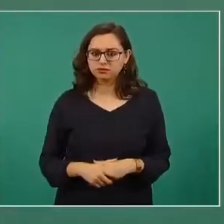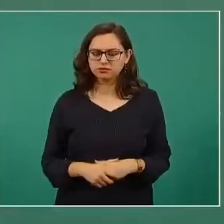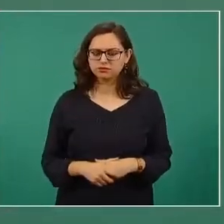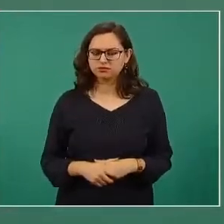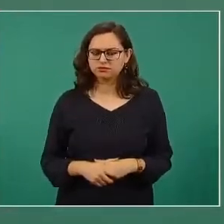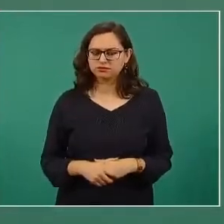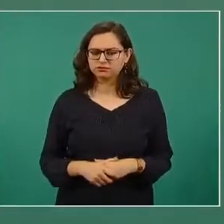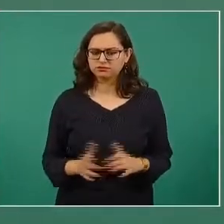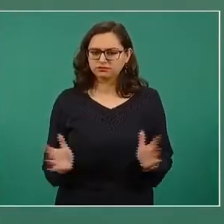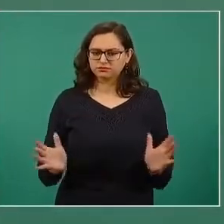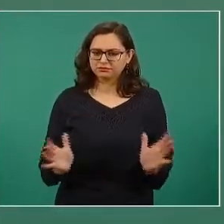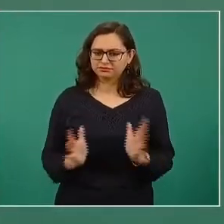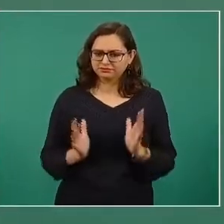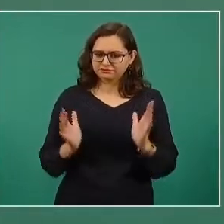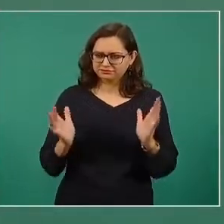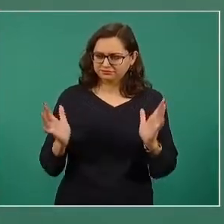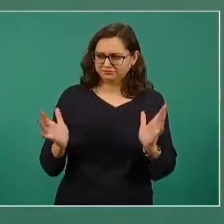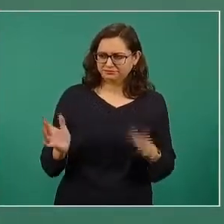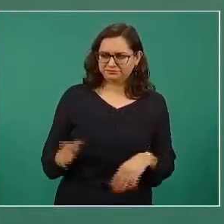Y ahora igual,